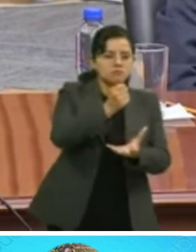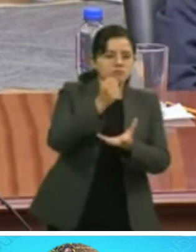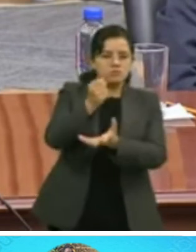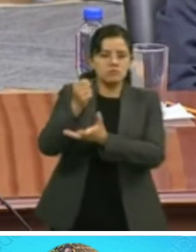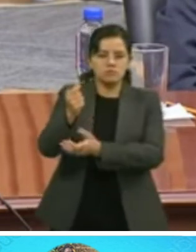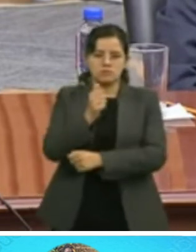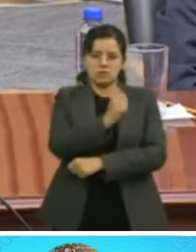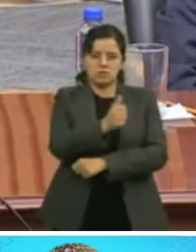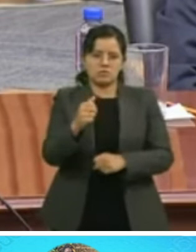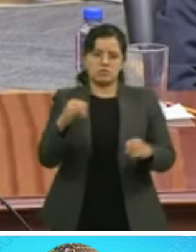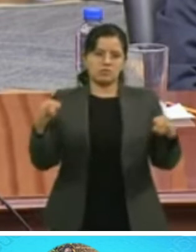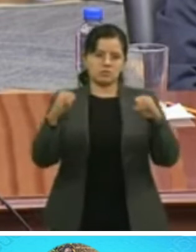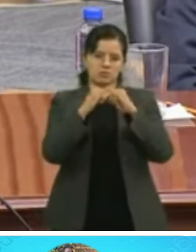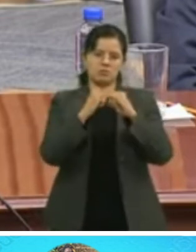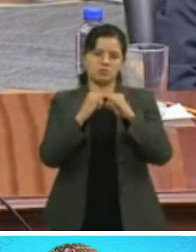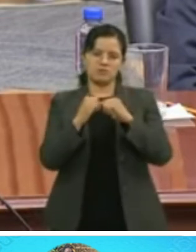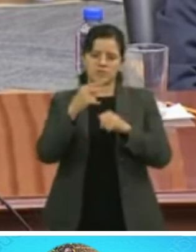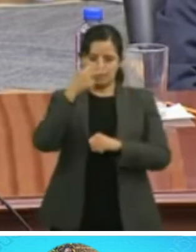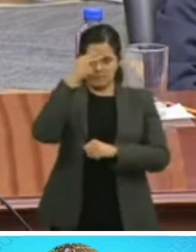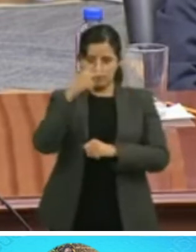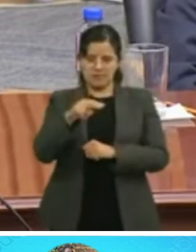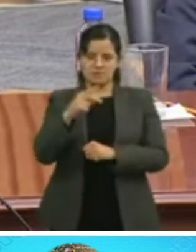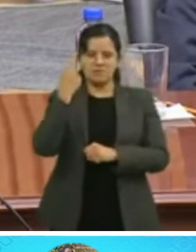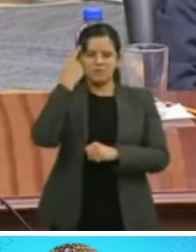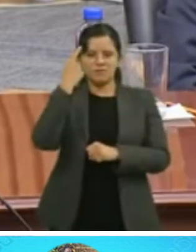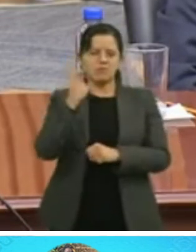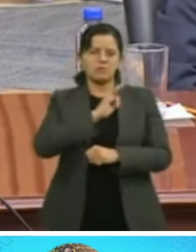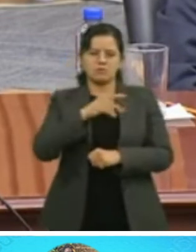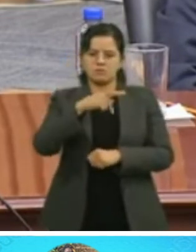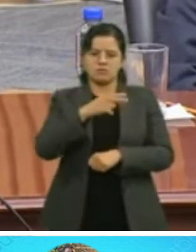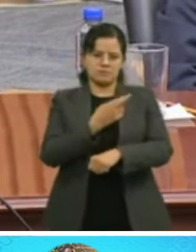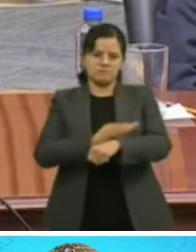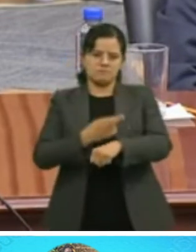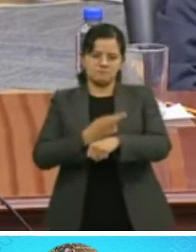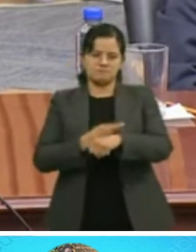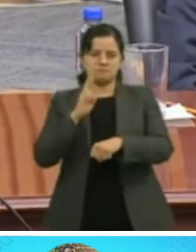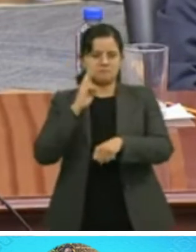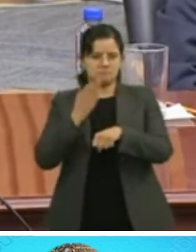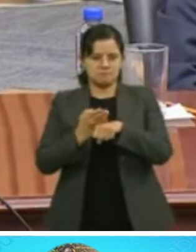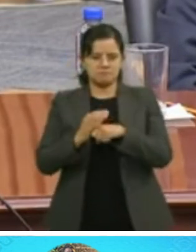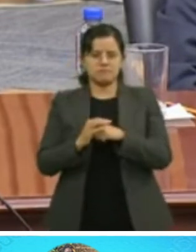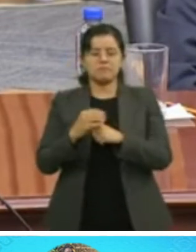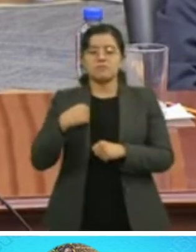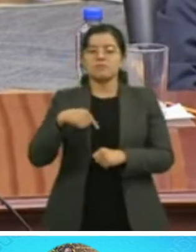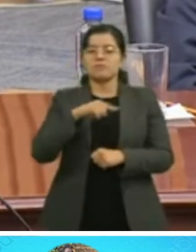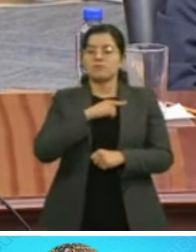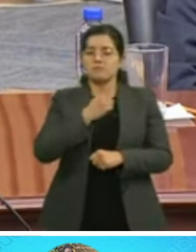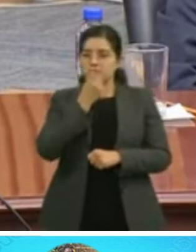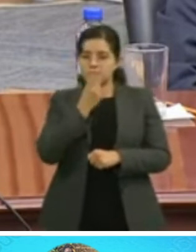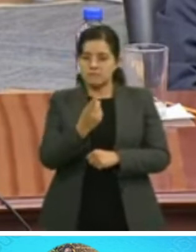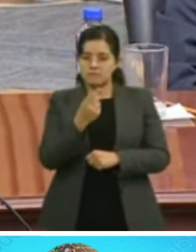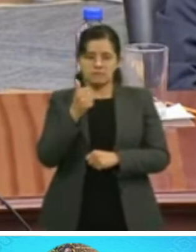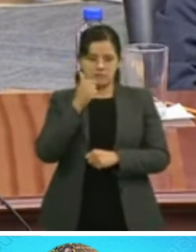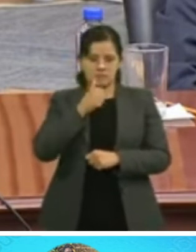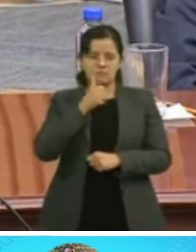poder u órgano del Estado mexicano para que pueda cumplir con sus atribuciones. Nosotros hemos señalado, y lo hemos dicho